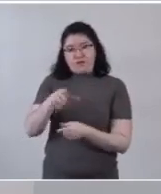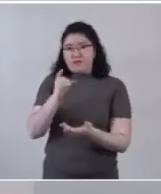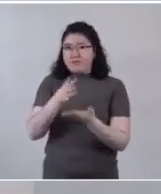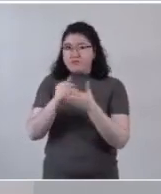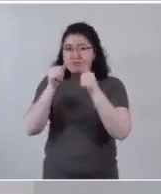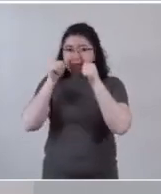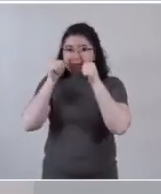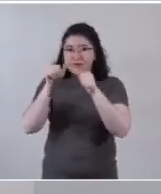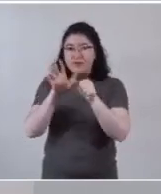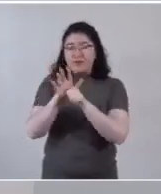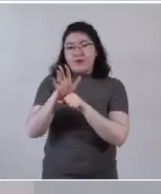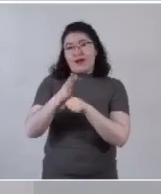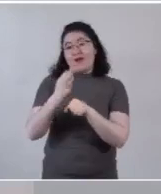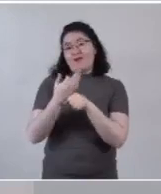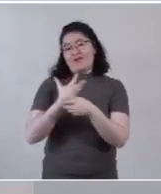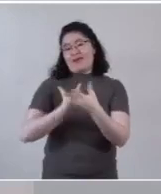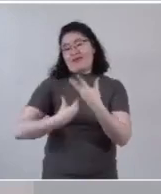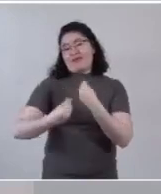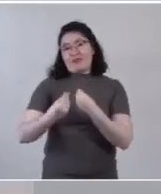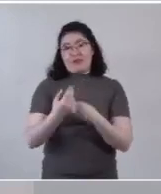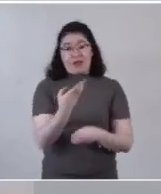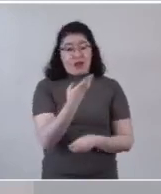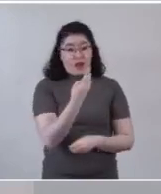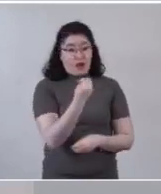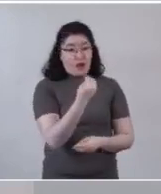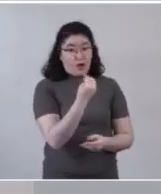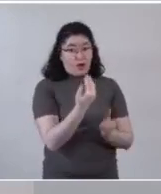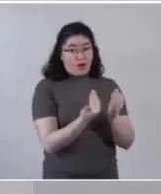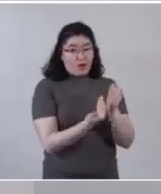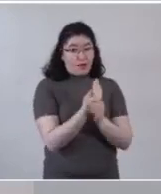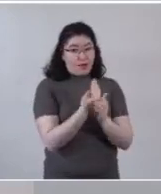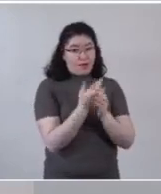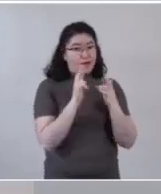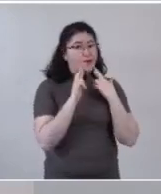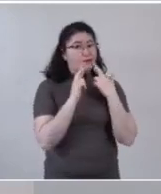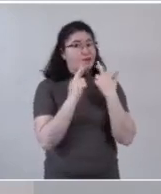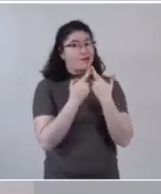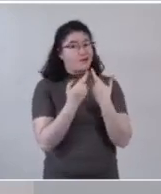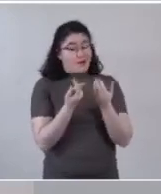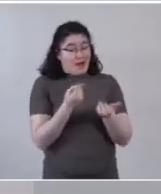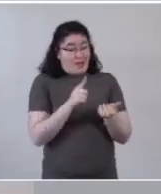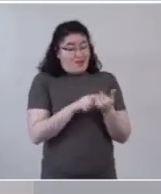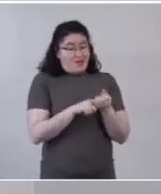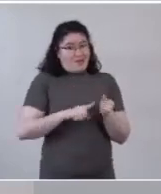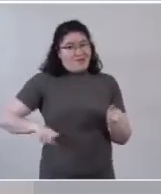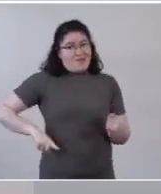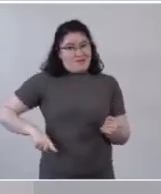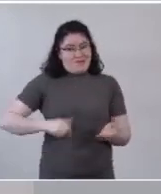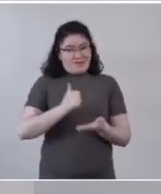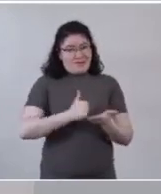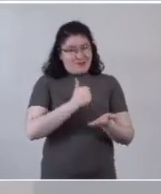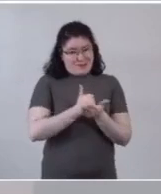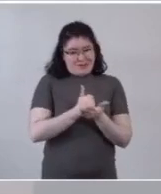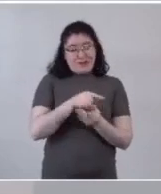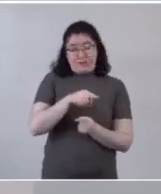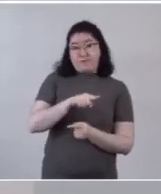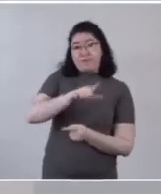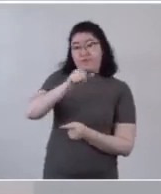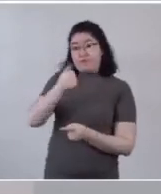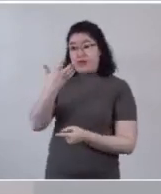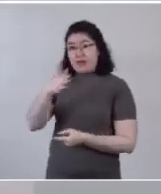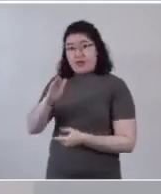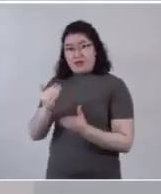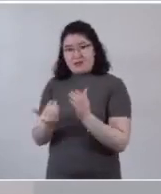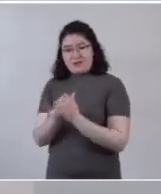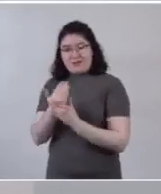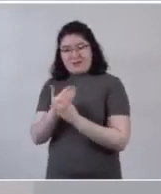atender la pandemia. Entonces a las 9 tenemos una reunión con nuestras áreas internas y a las 10 con el gobierno de México. Desde hace